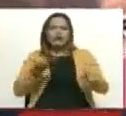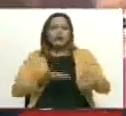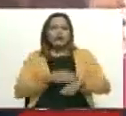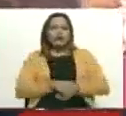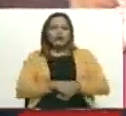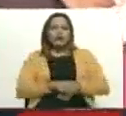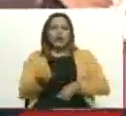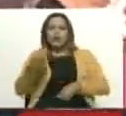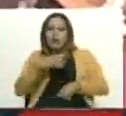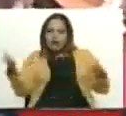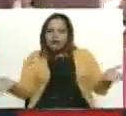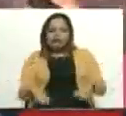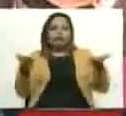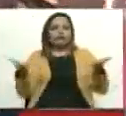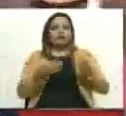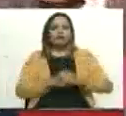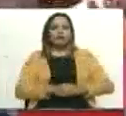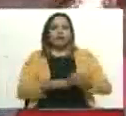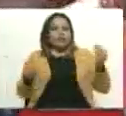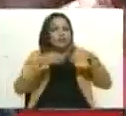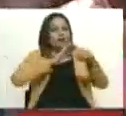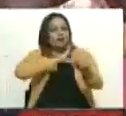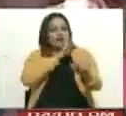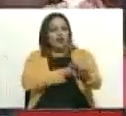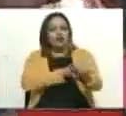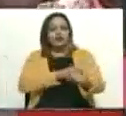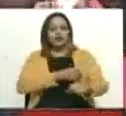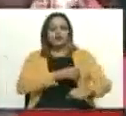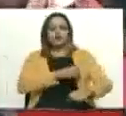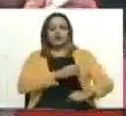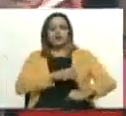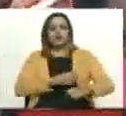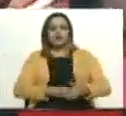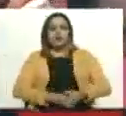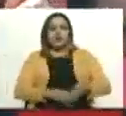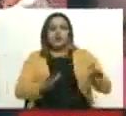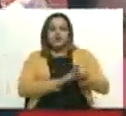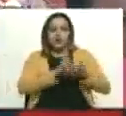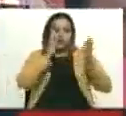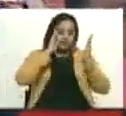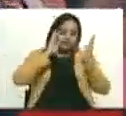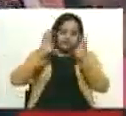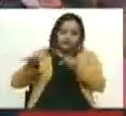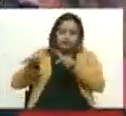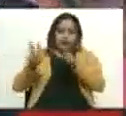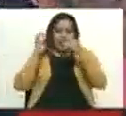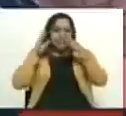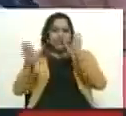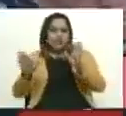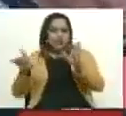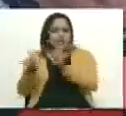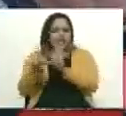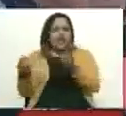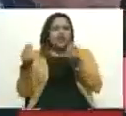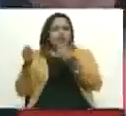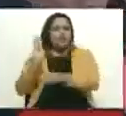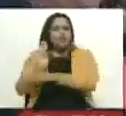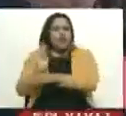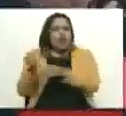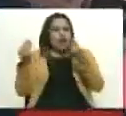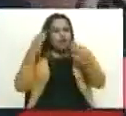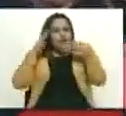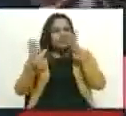mucho más motivante y es mucho más fuerte en lo que debe volcarse en esa ley, cómo cuidar, cómo atender, que una madre de